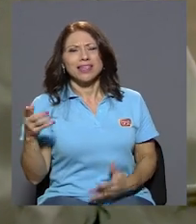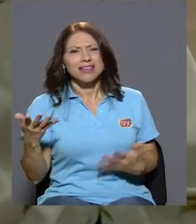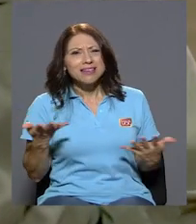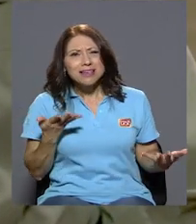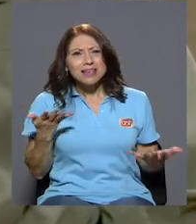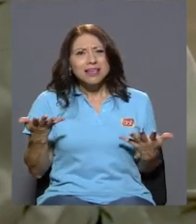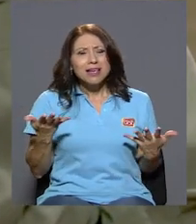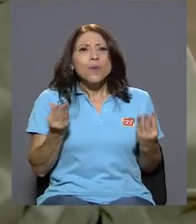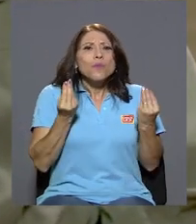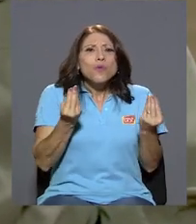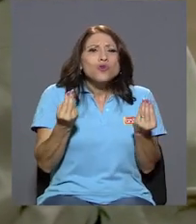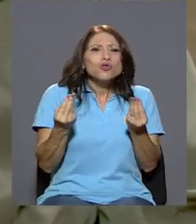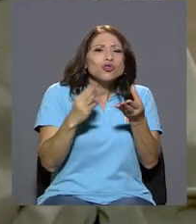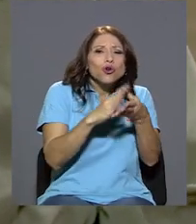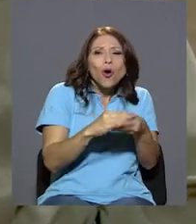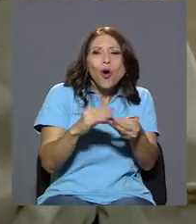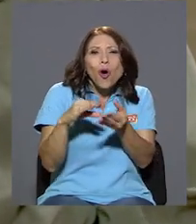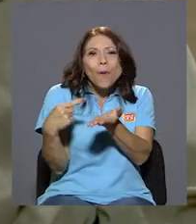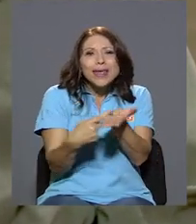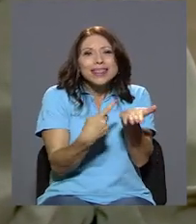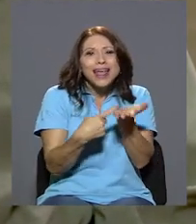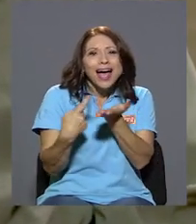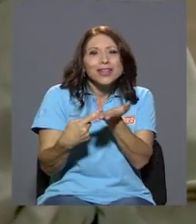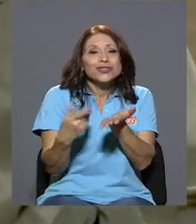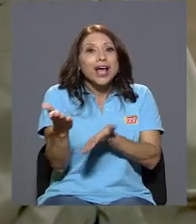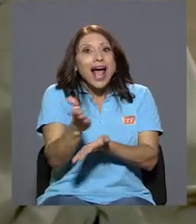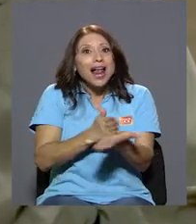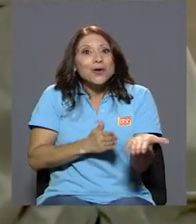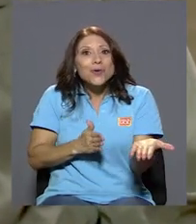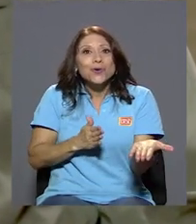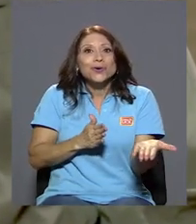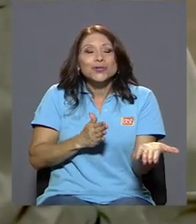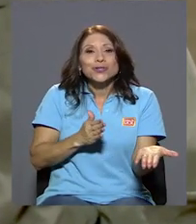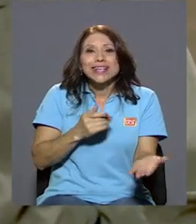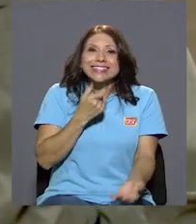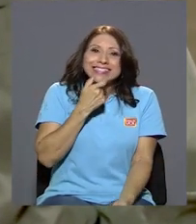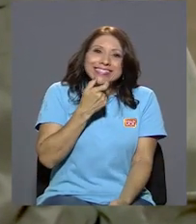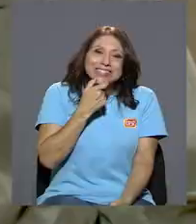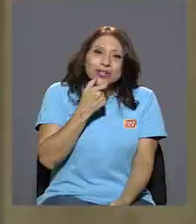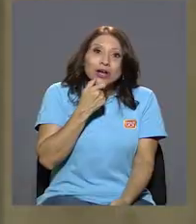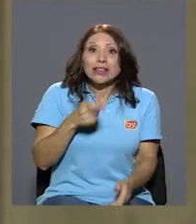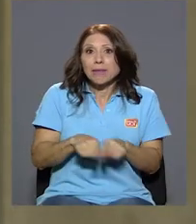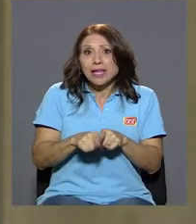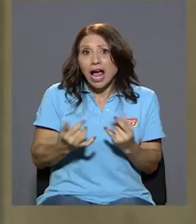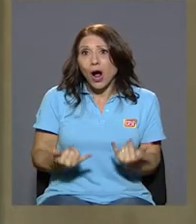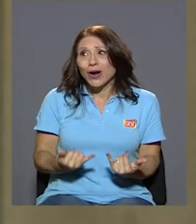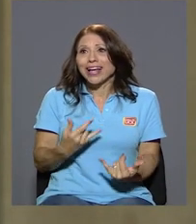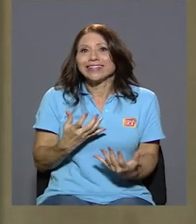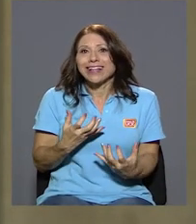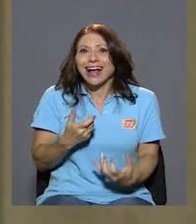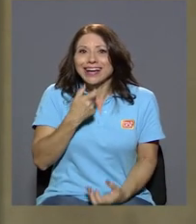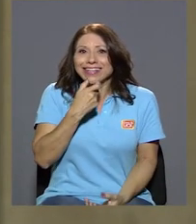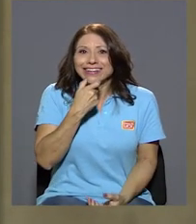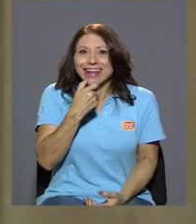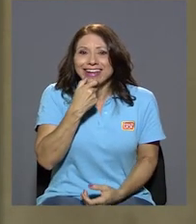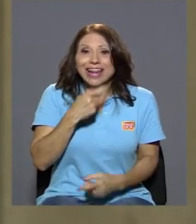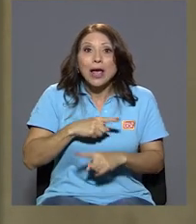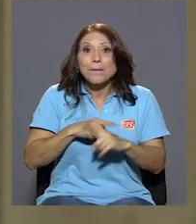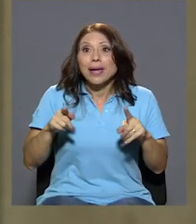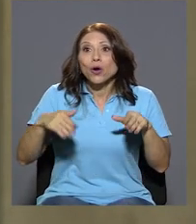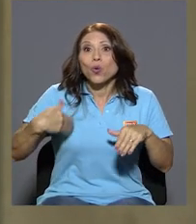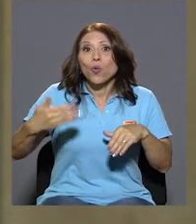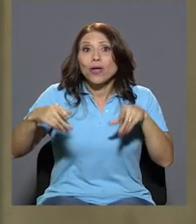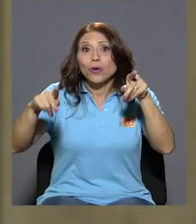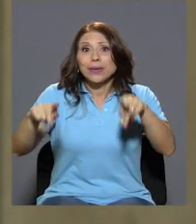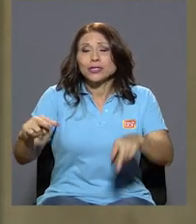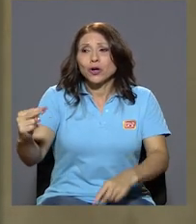comentarios algunos muy chistosos y hasta ahora dan ganas del rey pero cuando te están